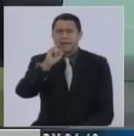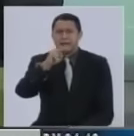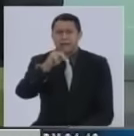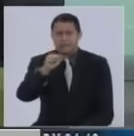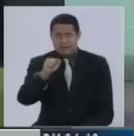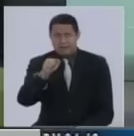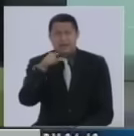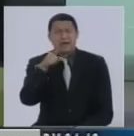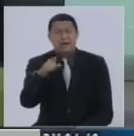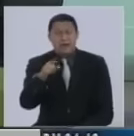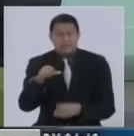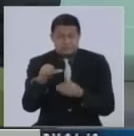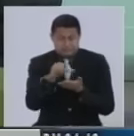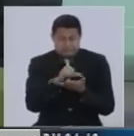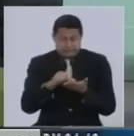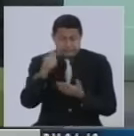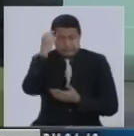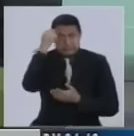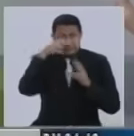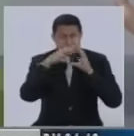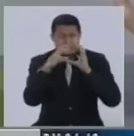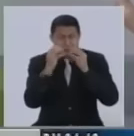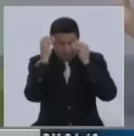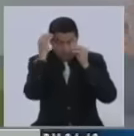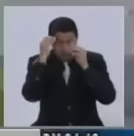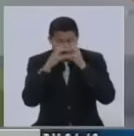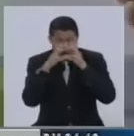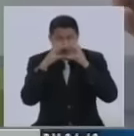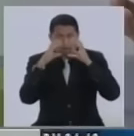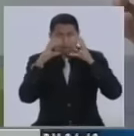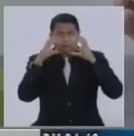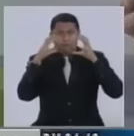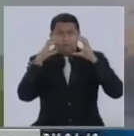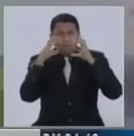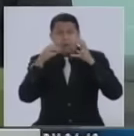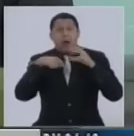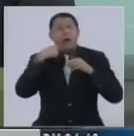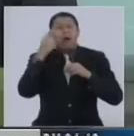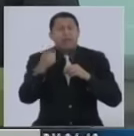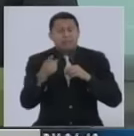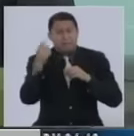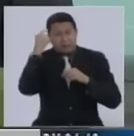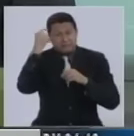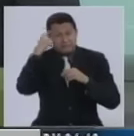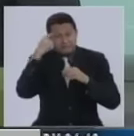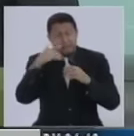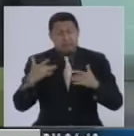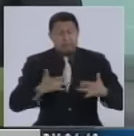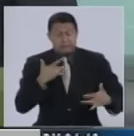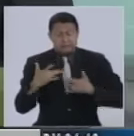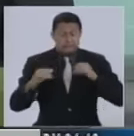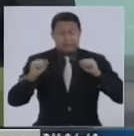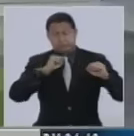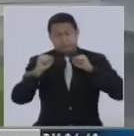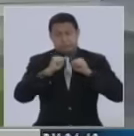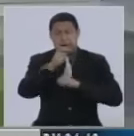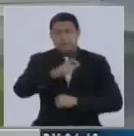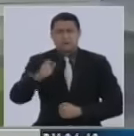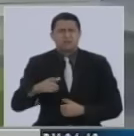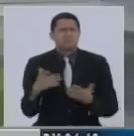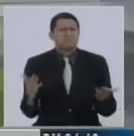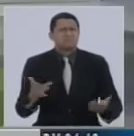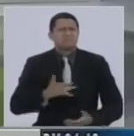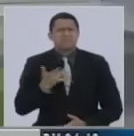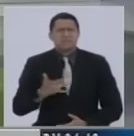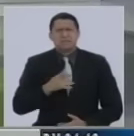ataque a esas a esa sustancia que se produce inflamación Y eso es lo que va a determinar eventualmente los síntomas que va a presentar el paciente Cuáles son